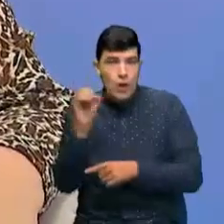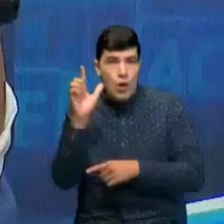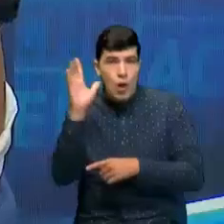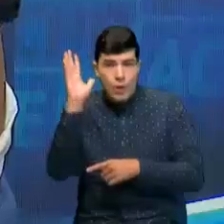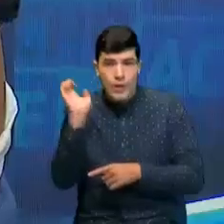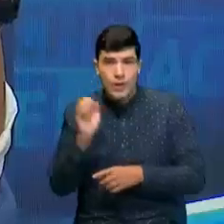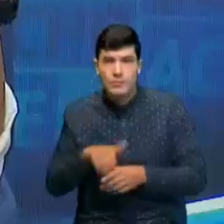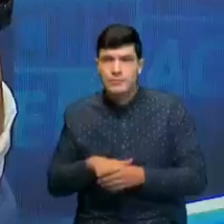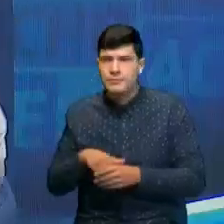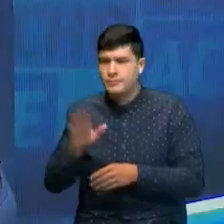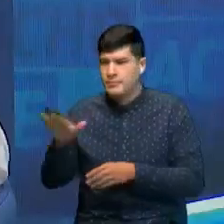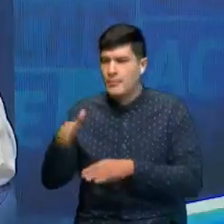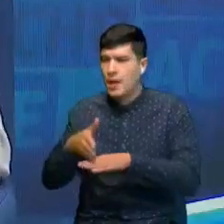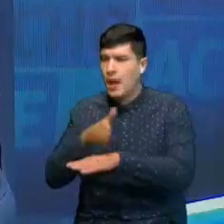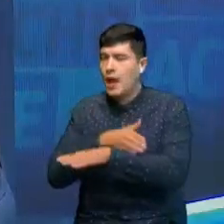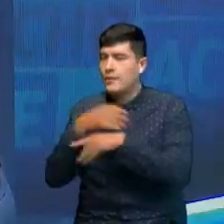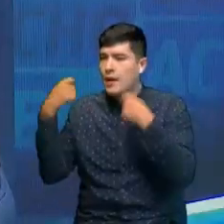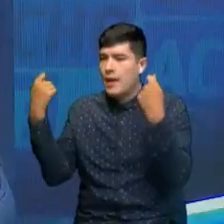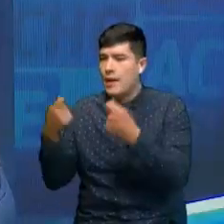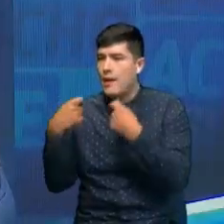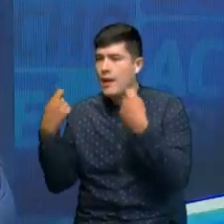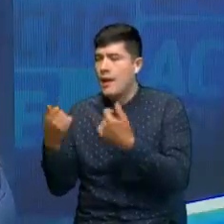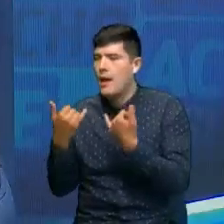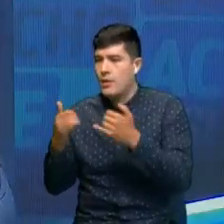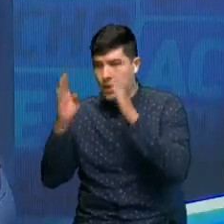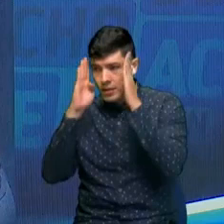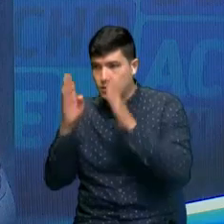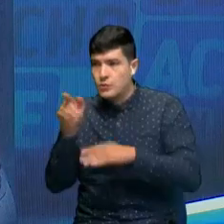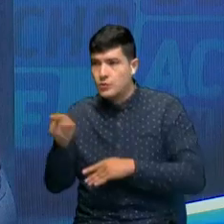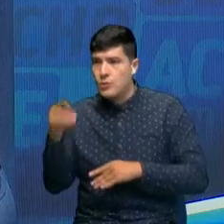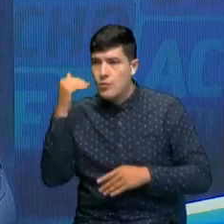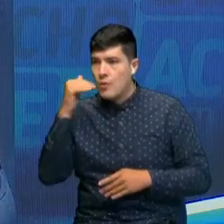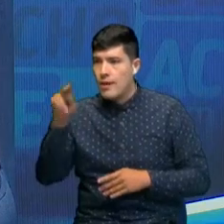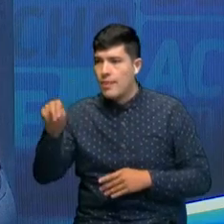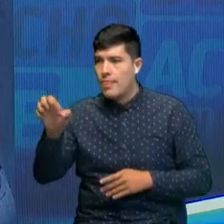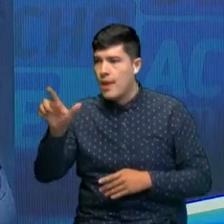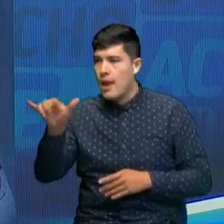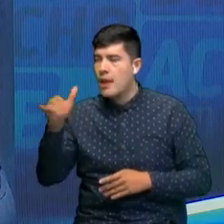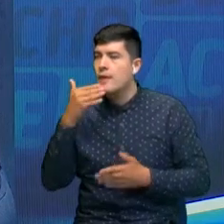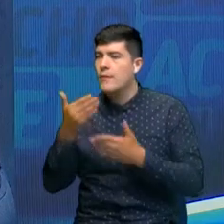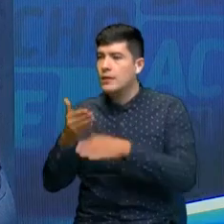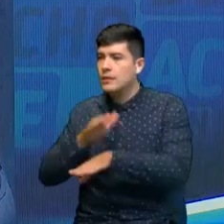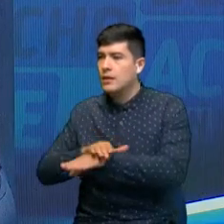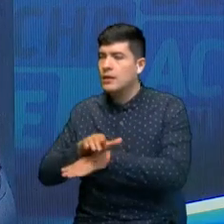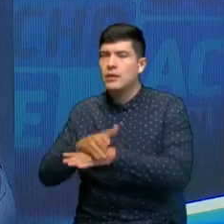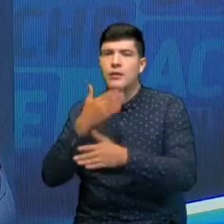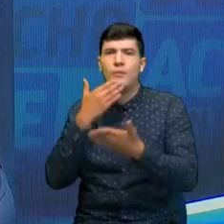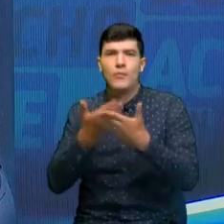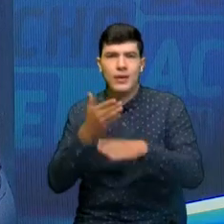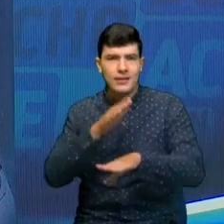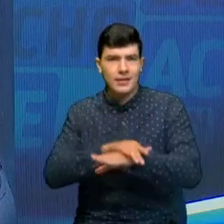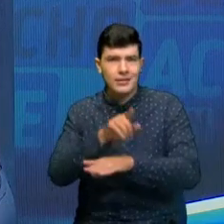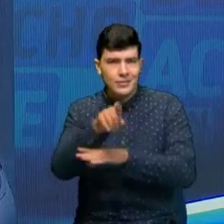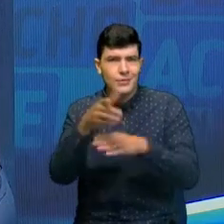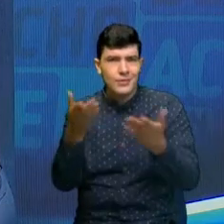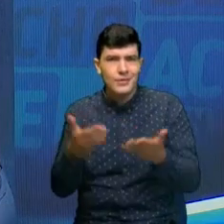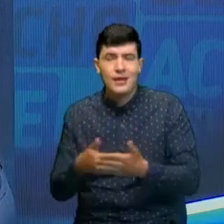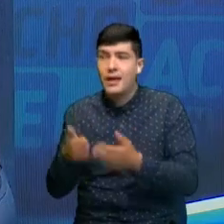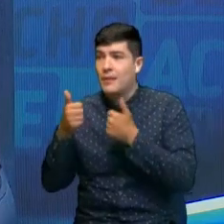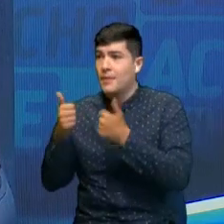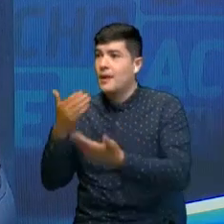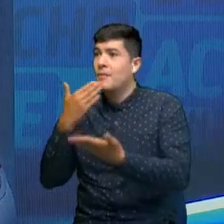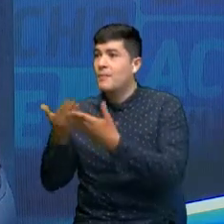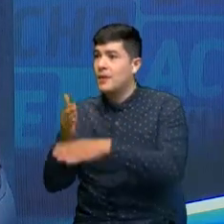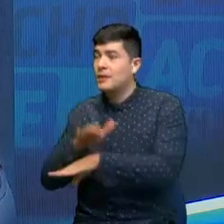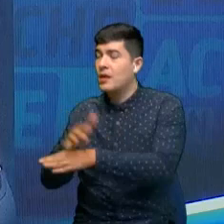fondo. Abogada, antes de ir a la pausa, atendamos a la señora Nelly, que está en línea. Doña Nelly, ¿cómo le va? Hola, muy buenas tardes. Muy buenas